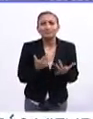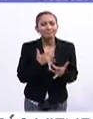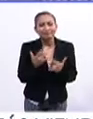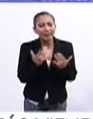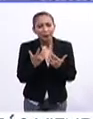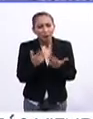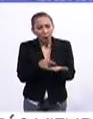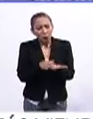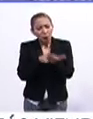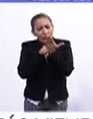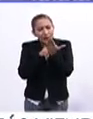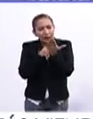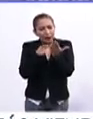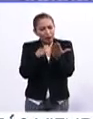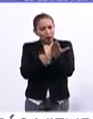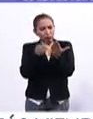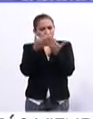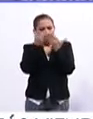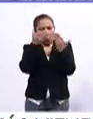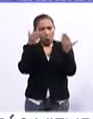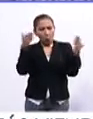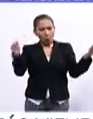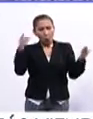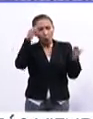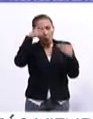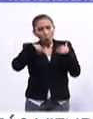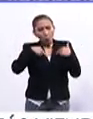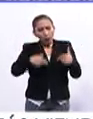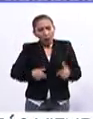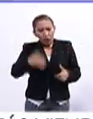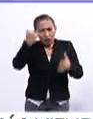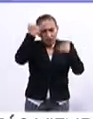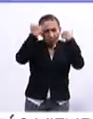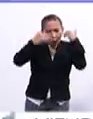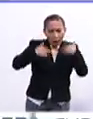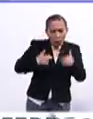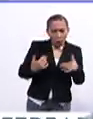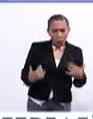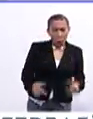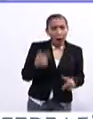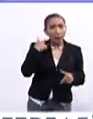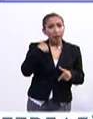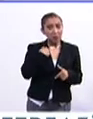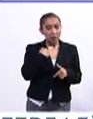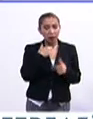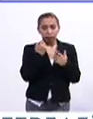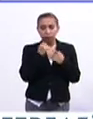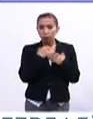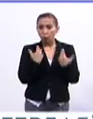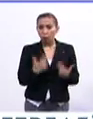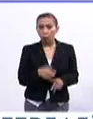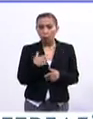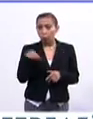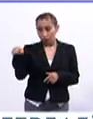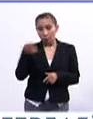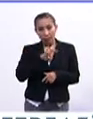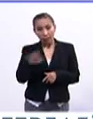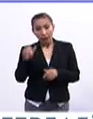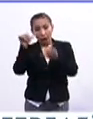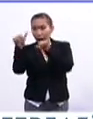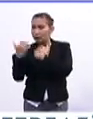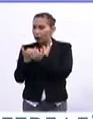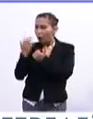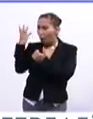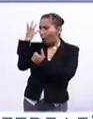Te revela un aspecto del pensamiento humano, del ingenio humano, que a mí me deja muy asombrada, igual que te lo puede dejar el arte,